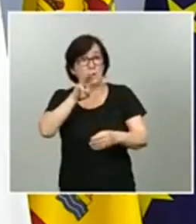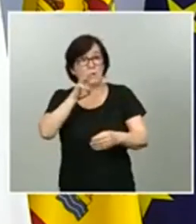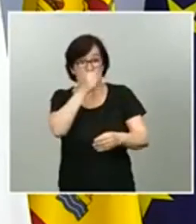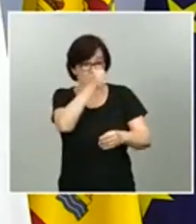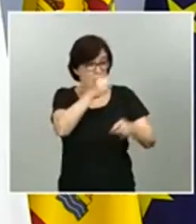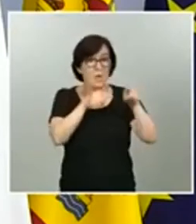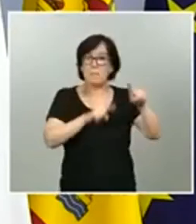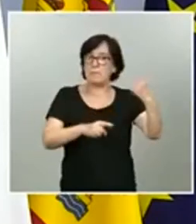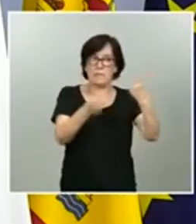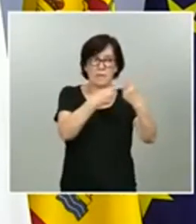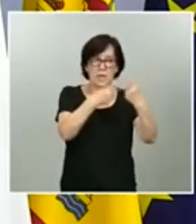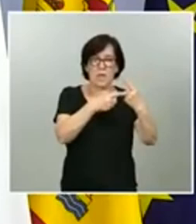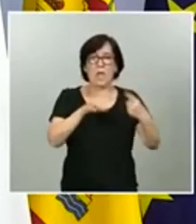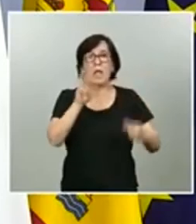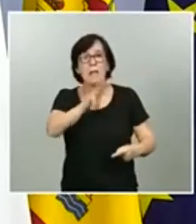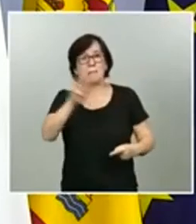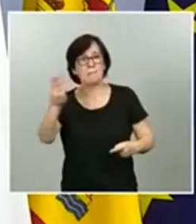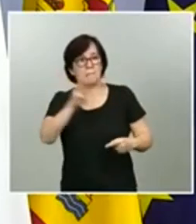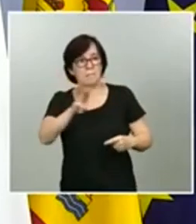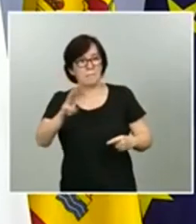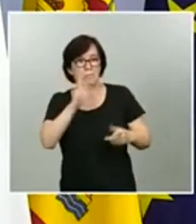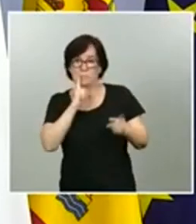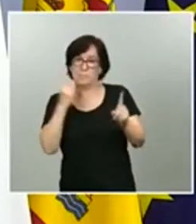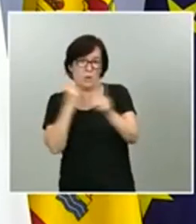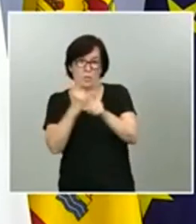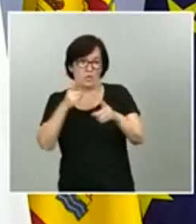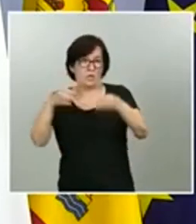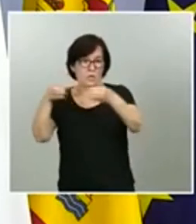el Partido Popular en la oposición.